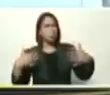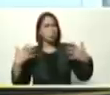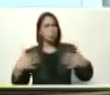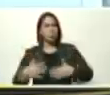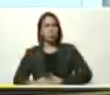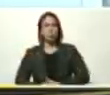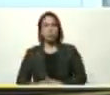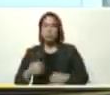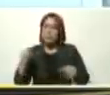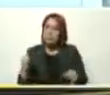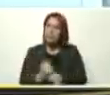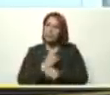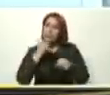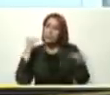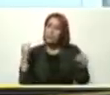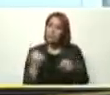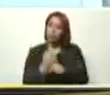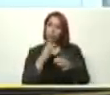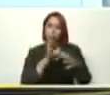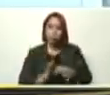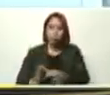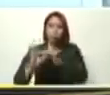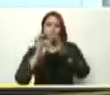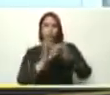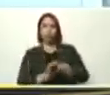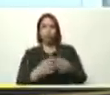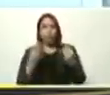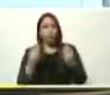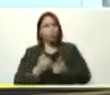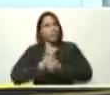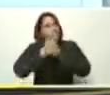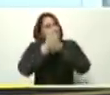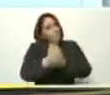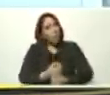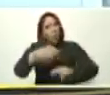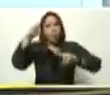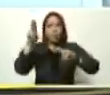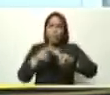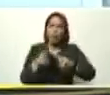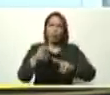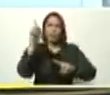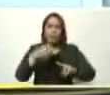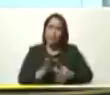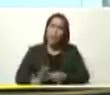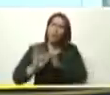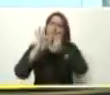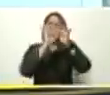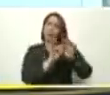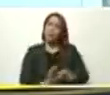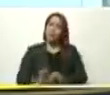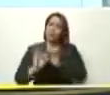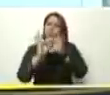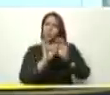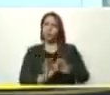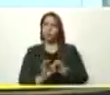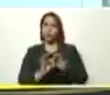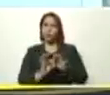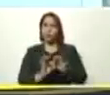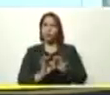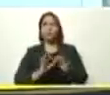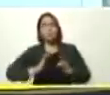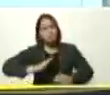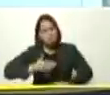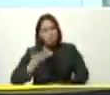trabajo, trabajo, unión a unir con amor al Táchira, unión, unión, unión, si se puede, si